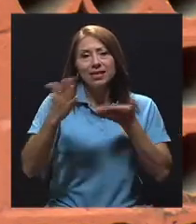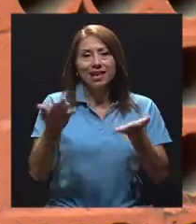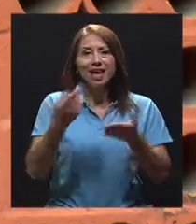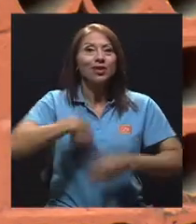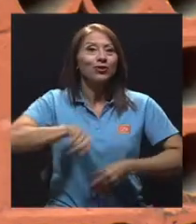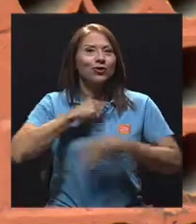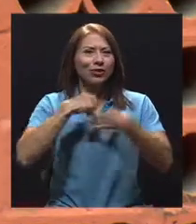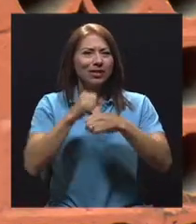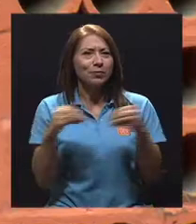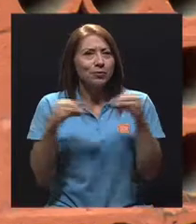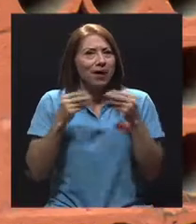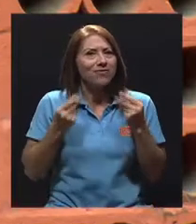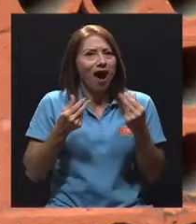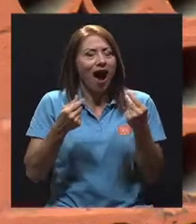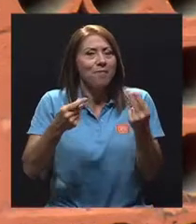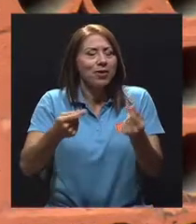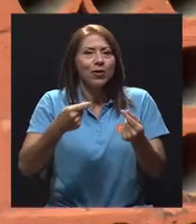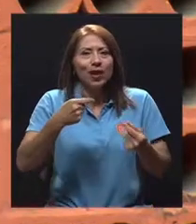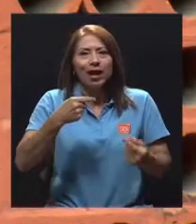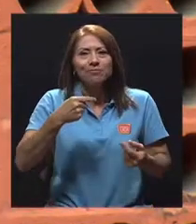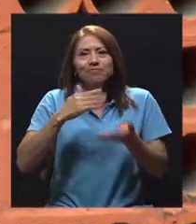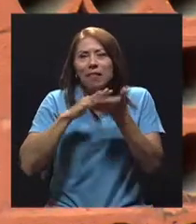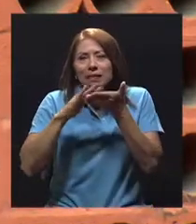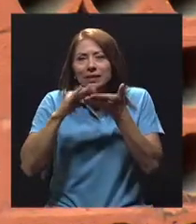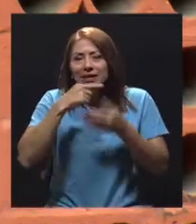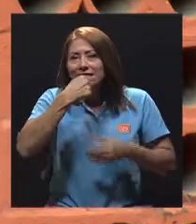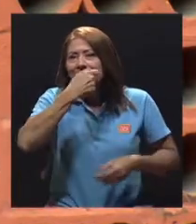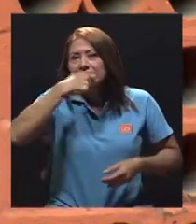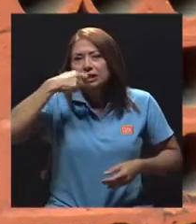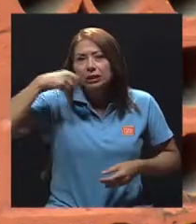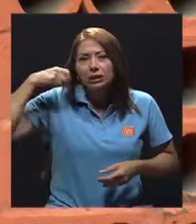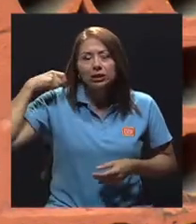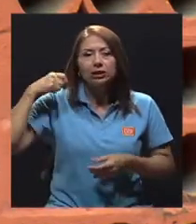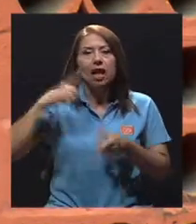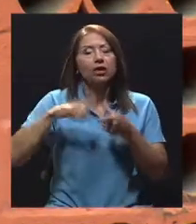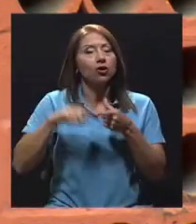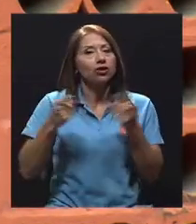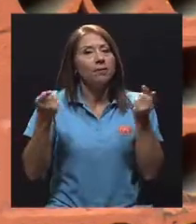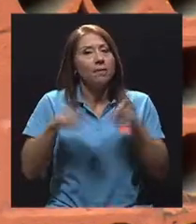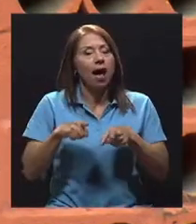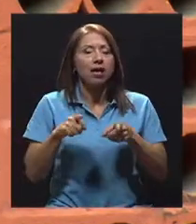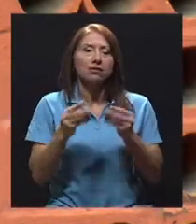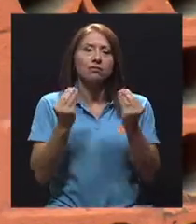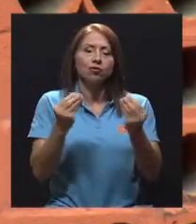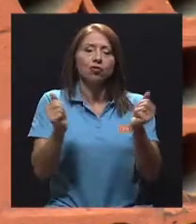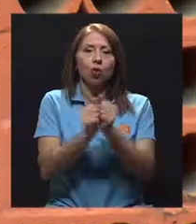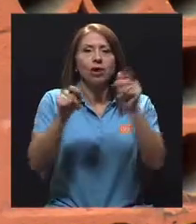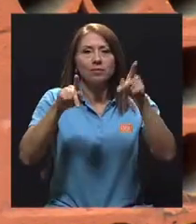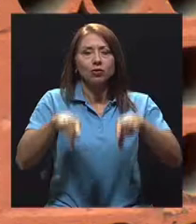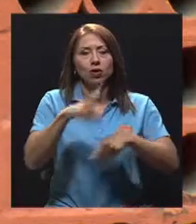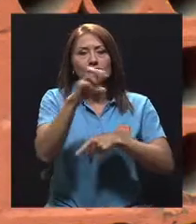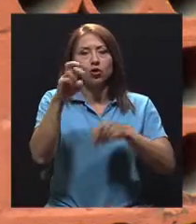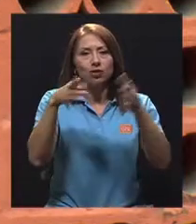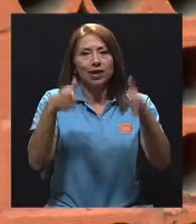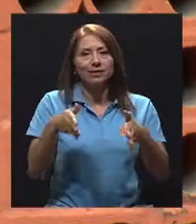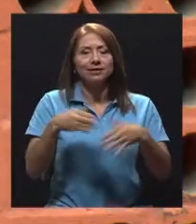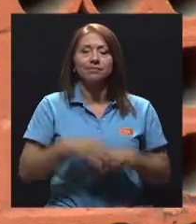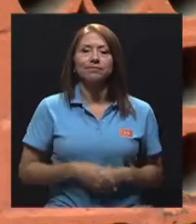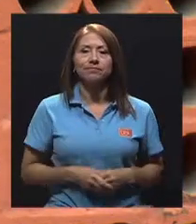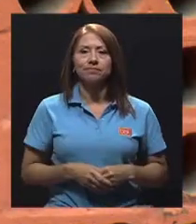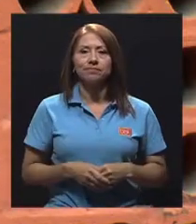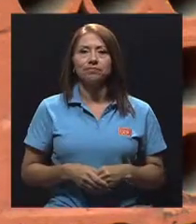tanto hacemos como más rápido la higienización. Entonces es muy frecuente en la población